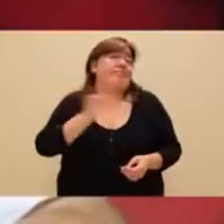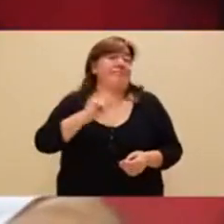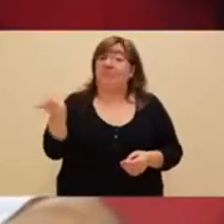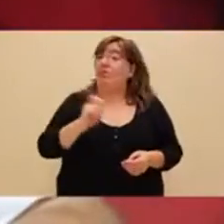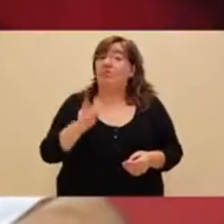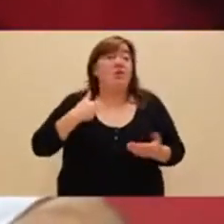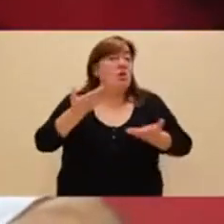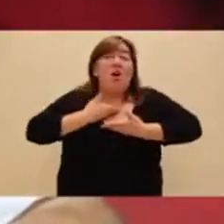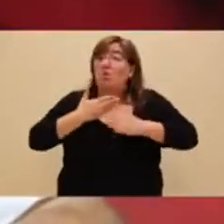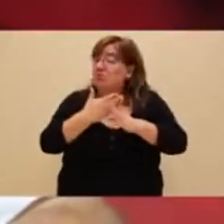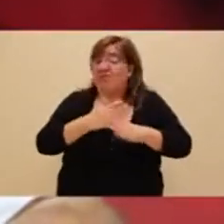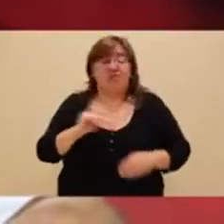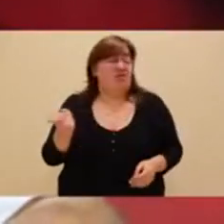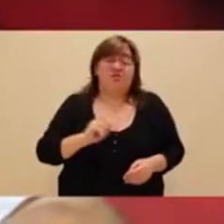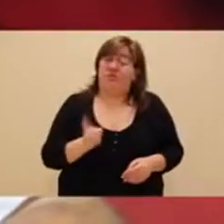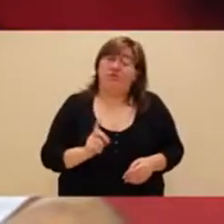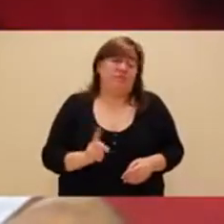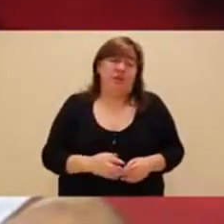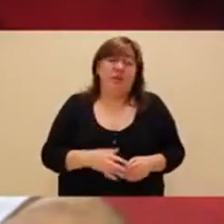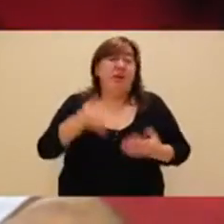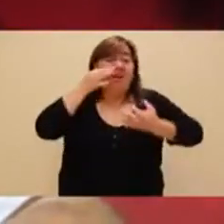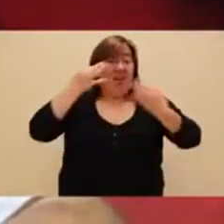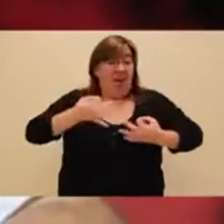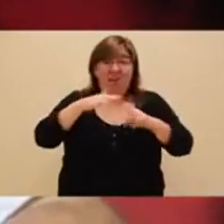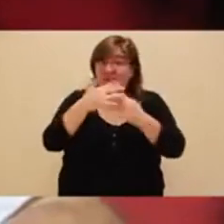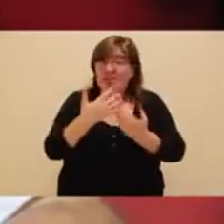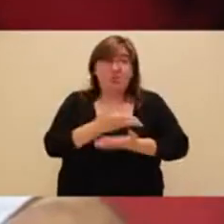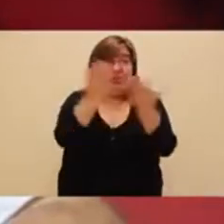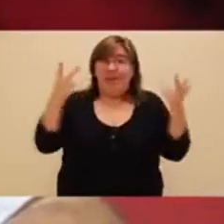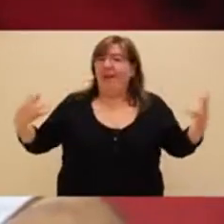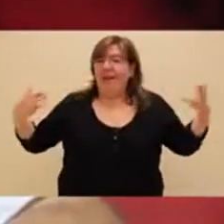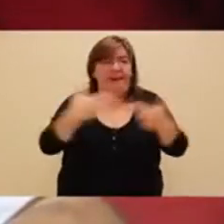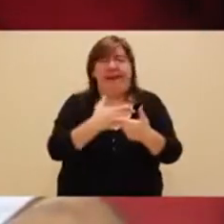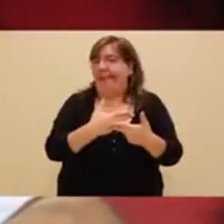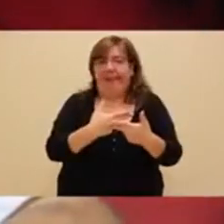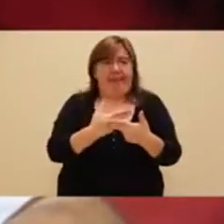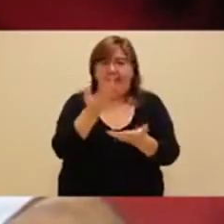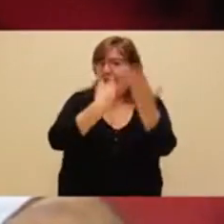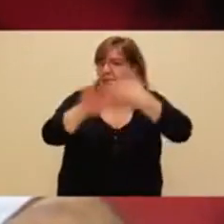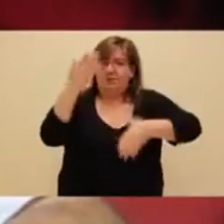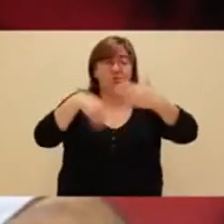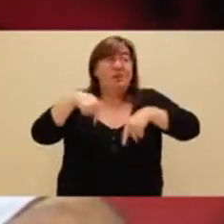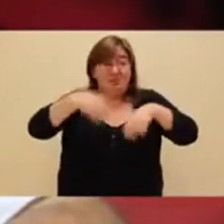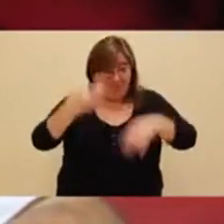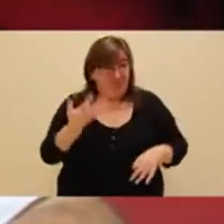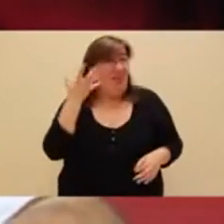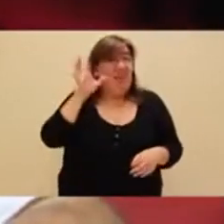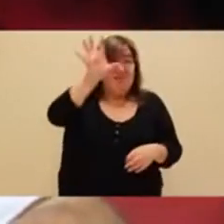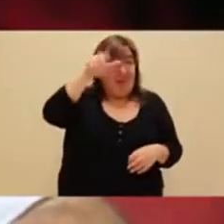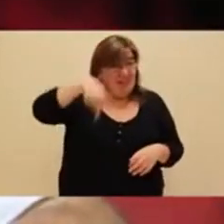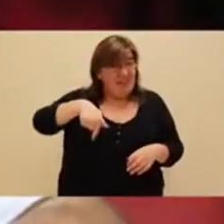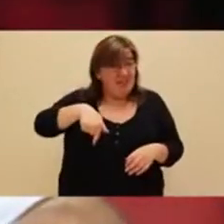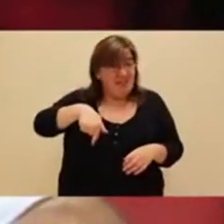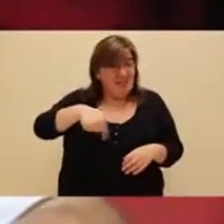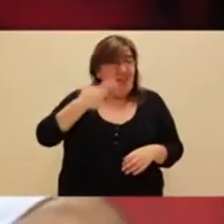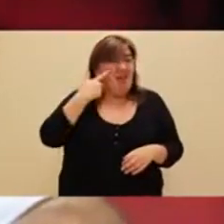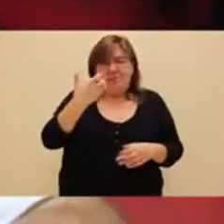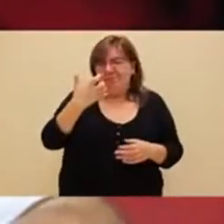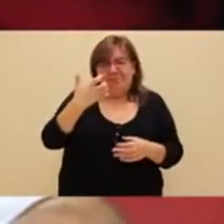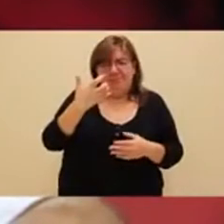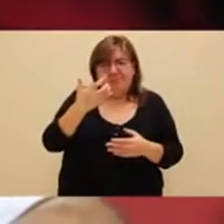Pues no, no teníamos ayudas suficientes. Pero la realidad es que los recortes son una excusa. En realidad estamos en un país que